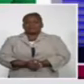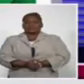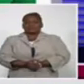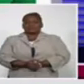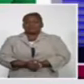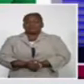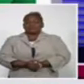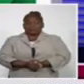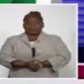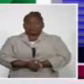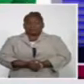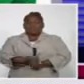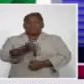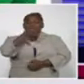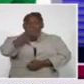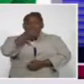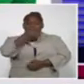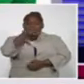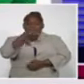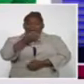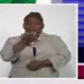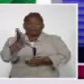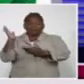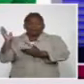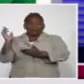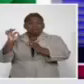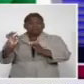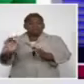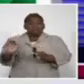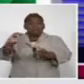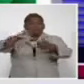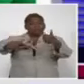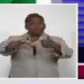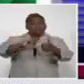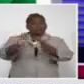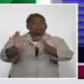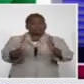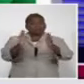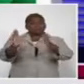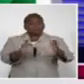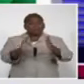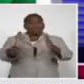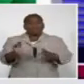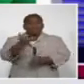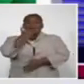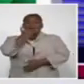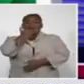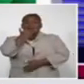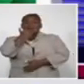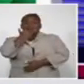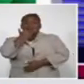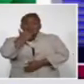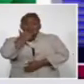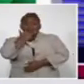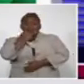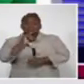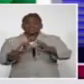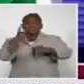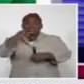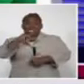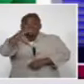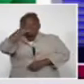Tenemos que decir que con este comportamiento, la tasa de incidencia de casos confirmados por COVID